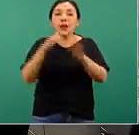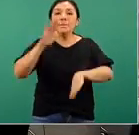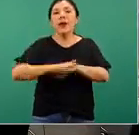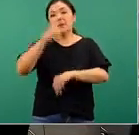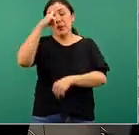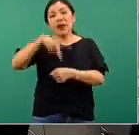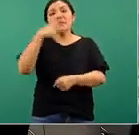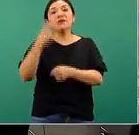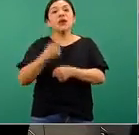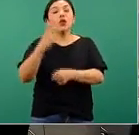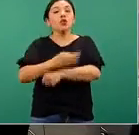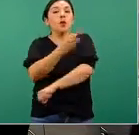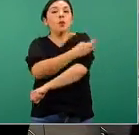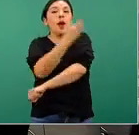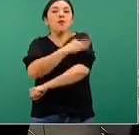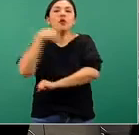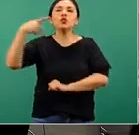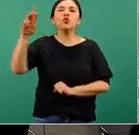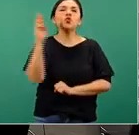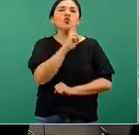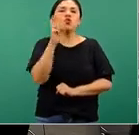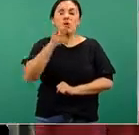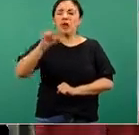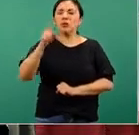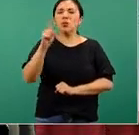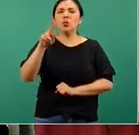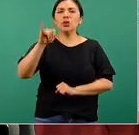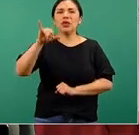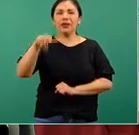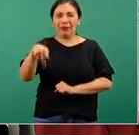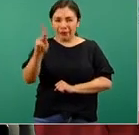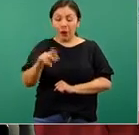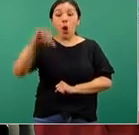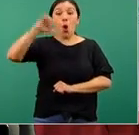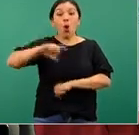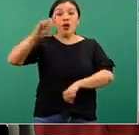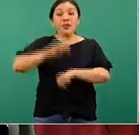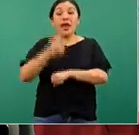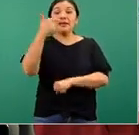la segunda dosis de Sputnik V. Entonces hoy tenemos